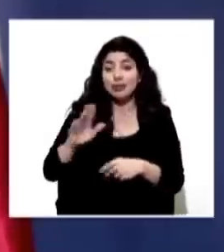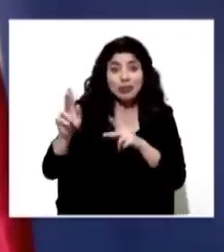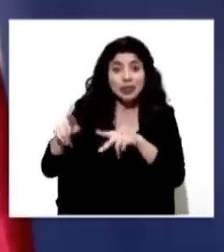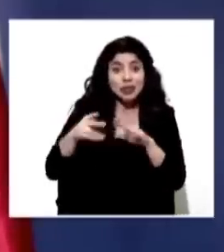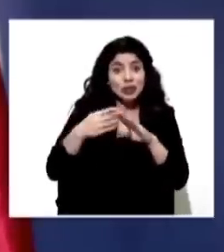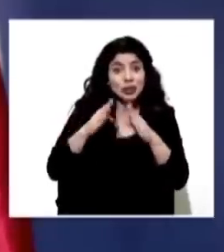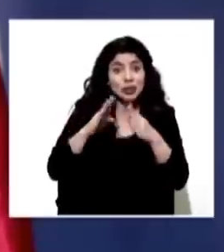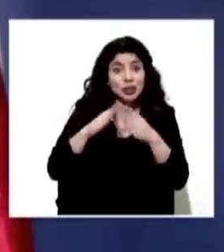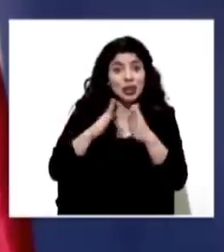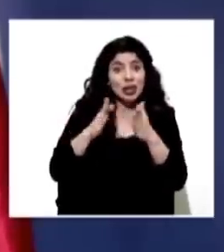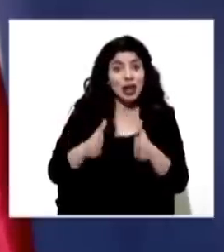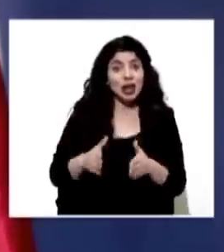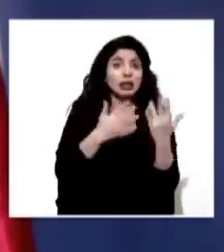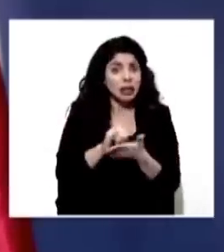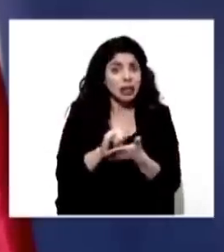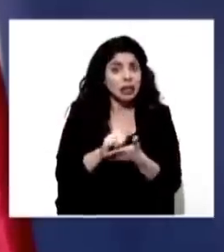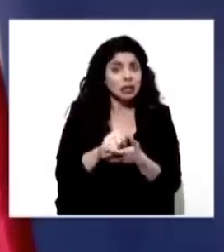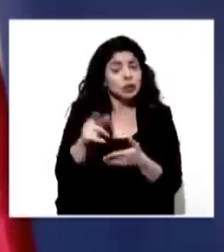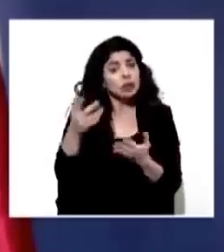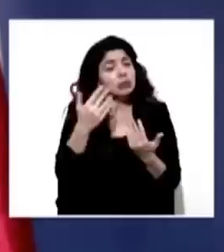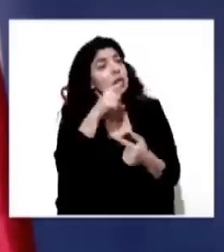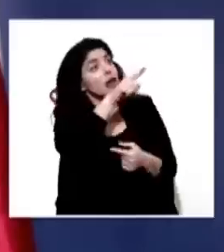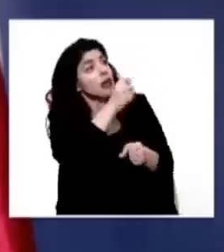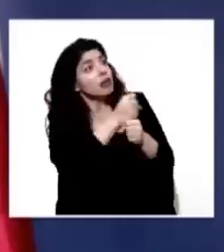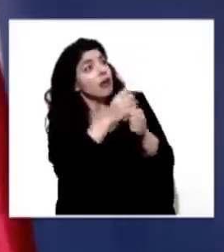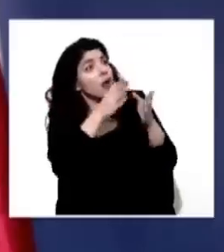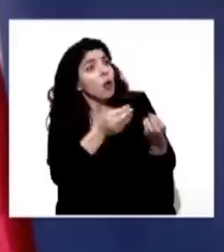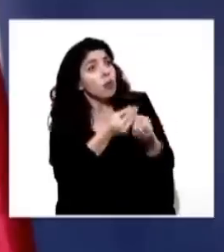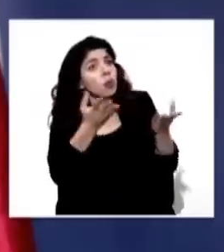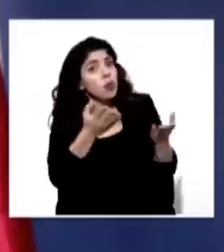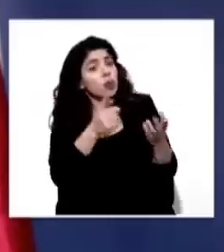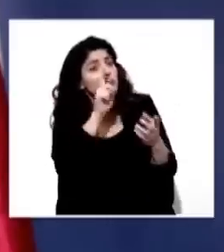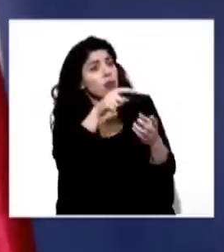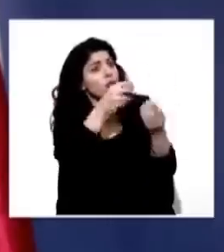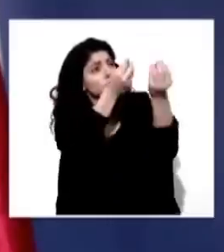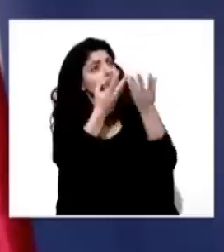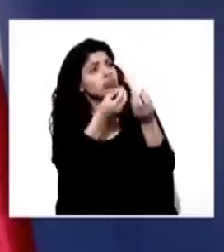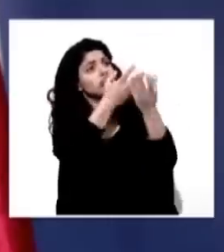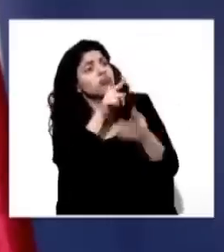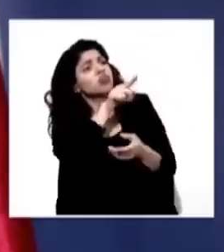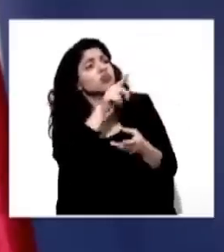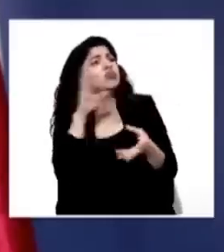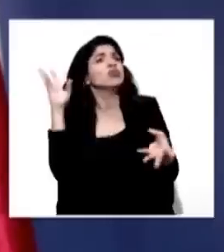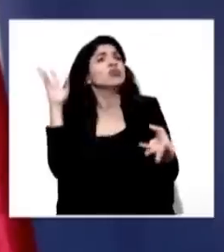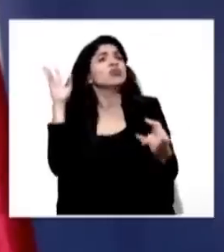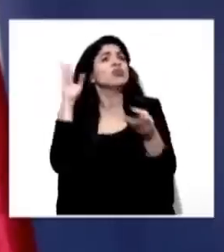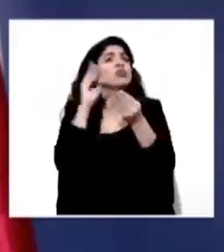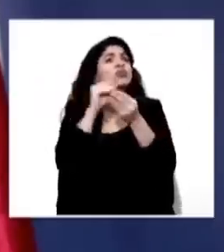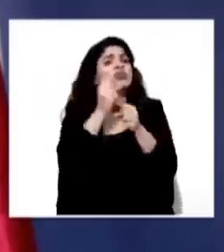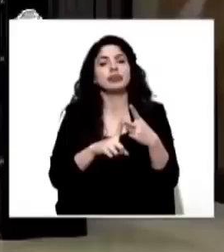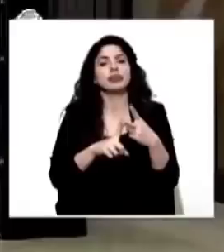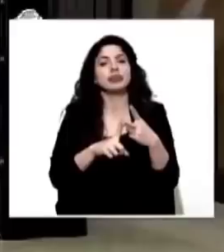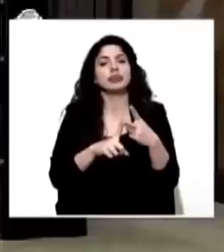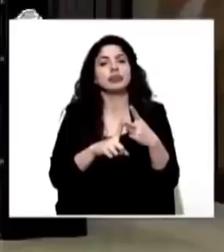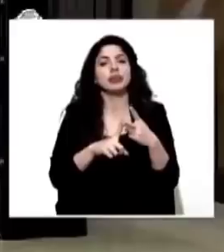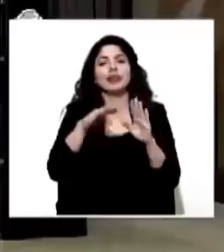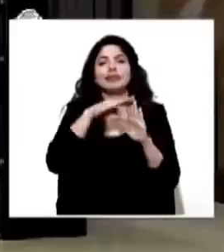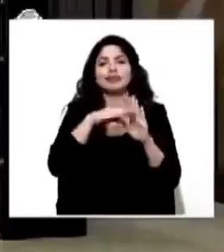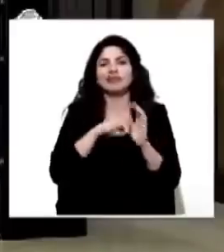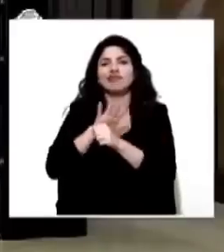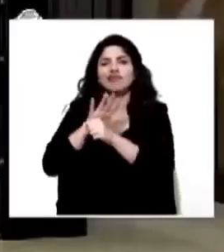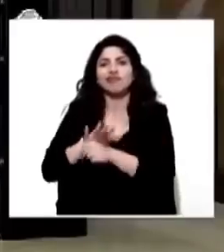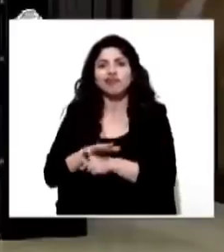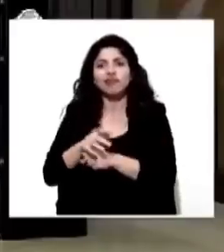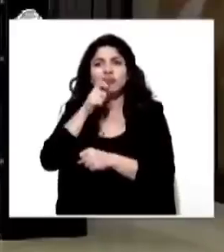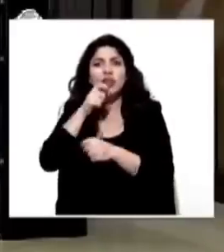ciudadanos, que los funcionarios públicos rindan cuentas al público y protejan sus derechos, que tengan elecciones